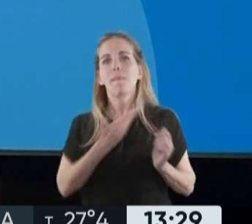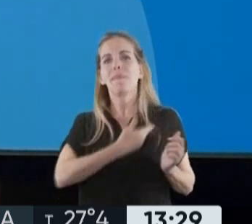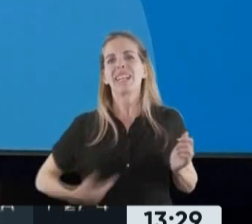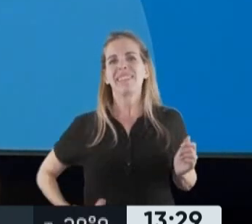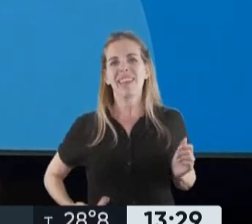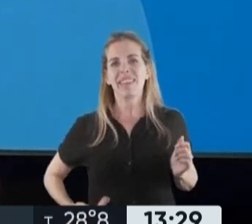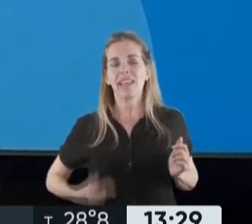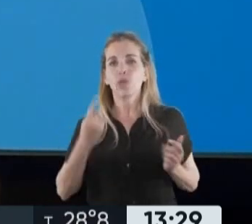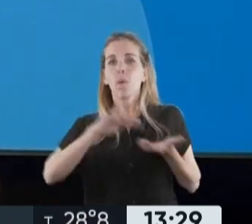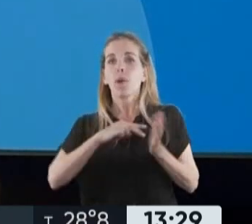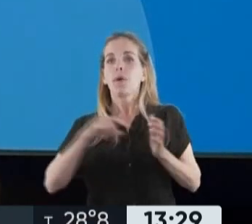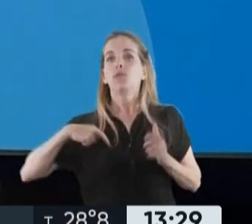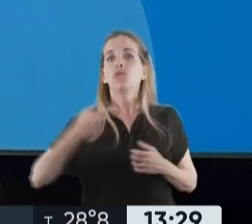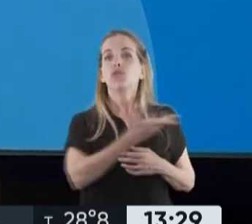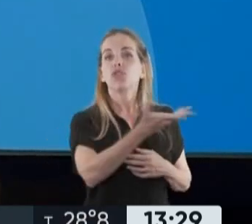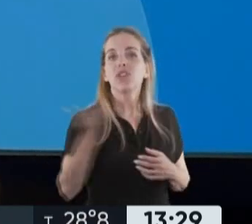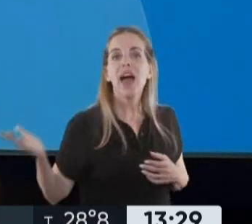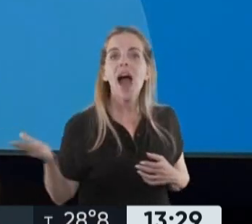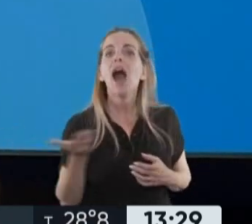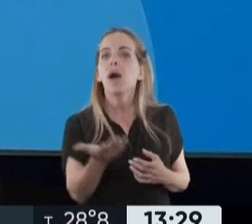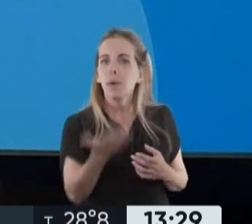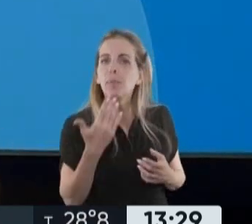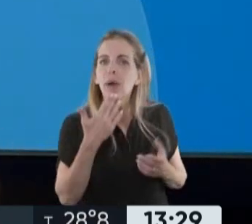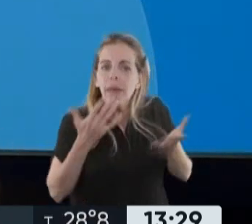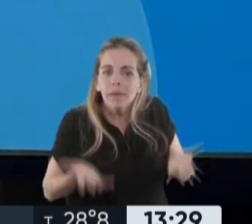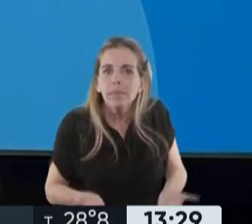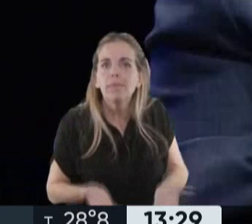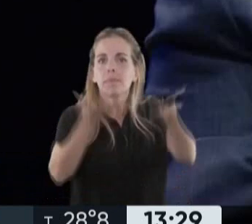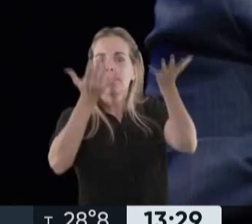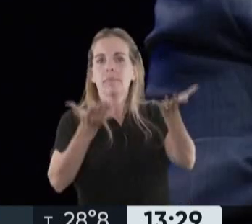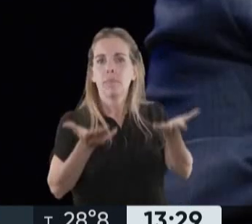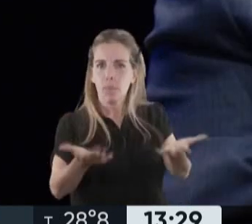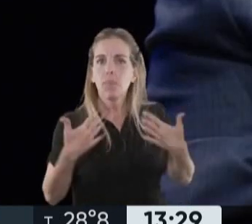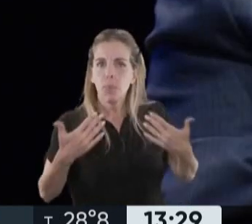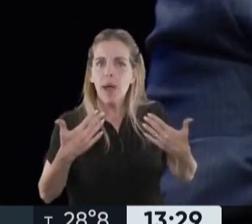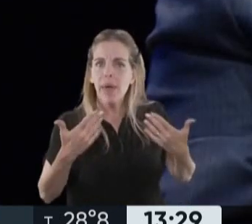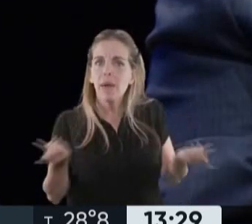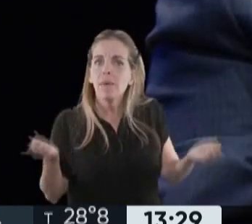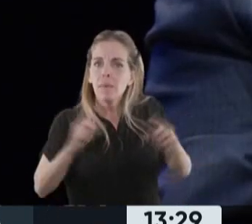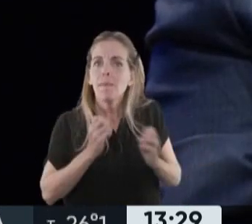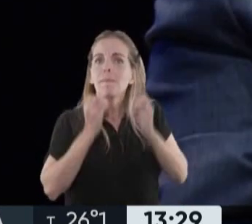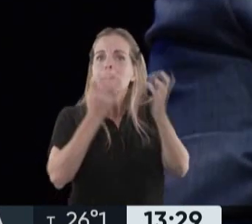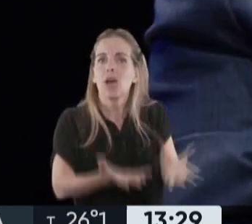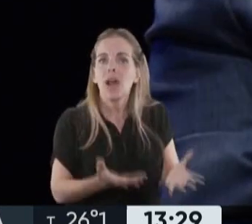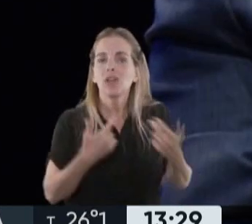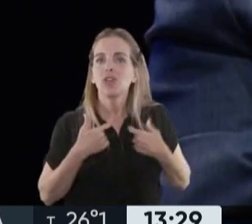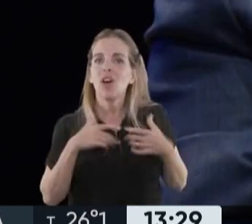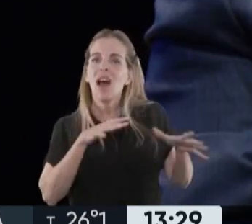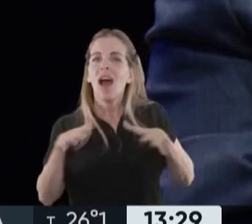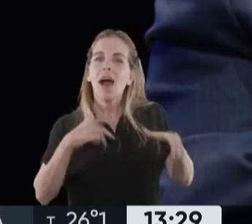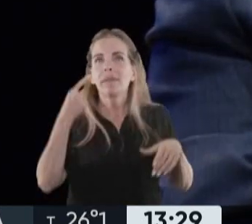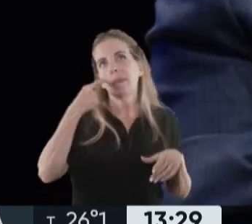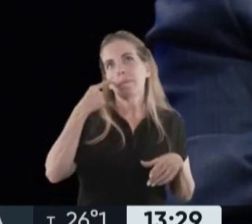problema de una sociedad que puede recuperarse, tiene todas las condiciones. A veces miro lo que el